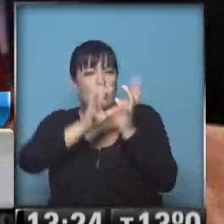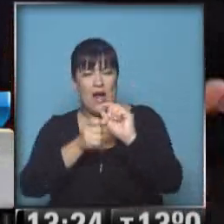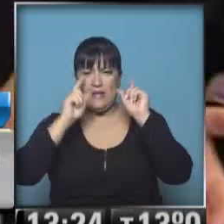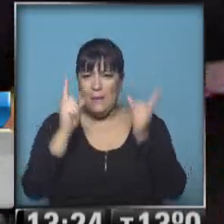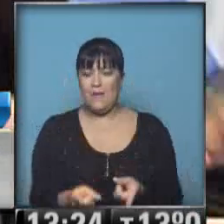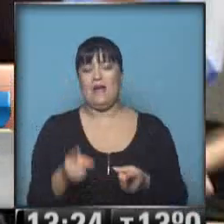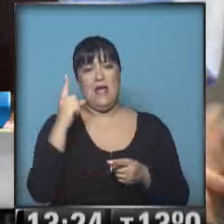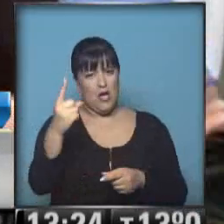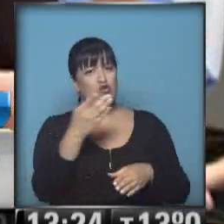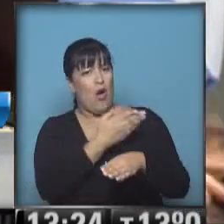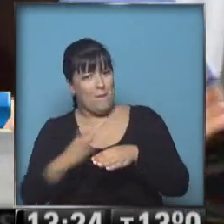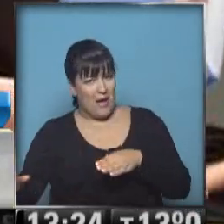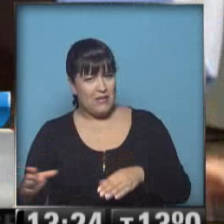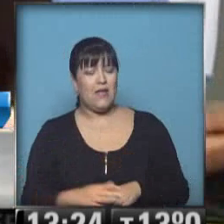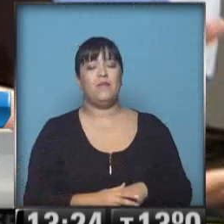Por un lado,